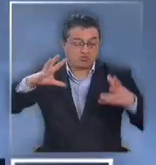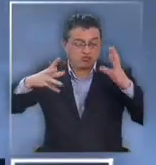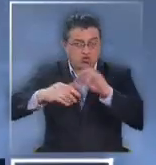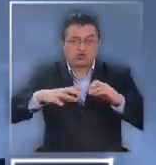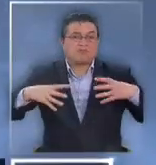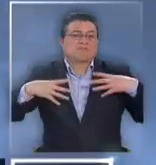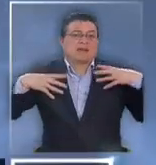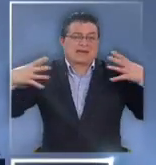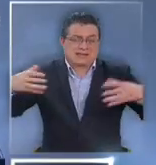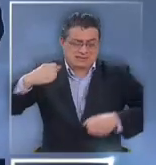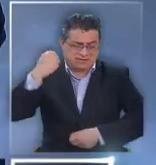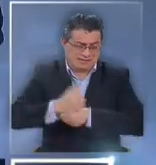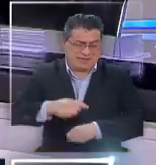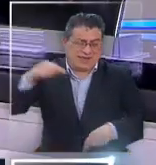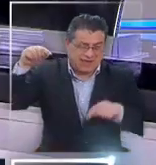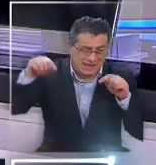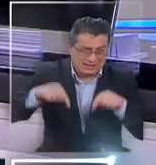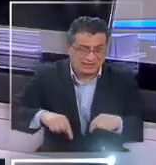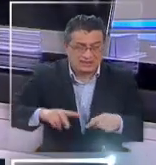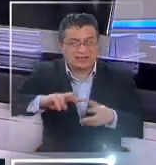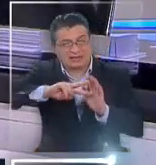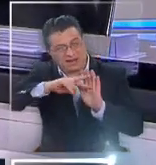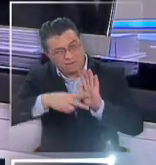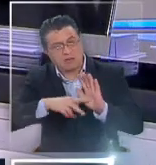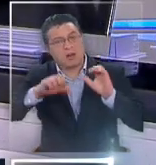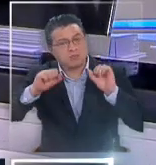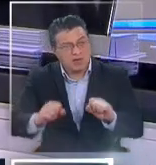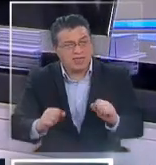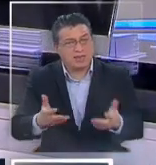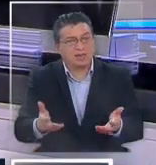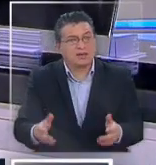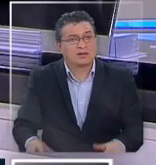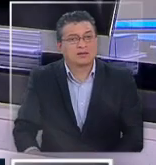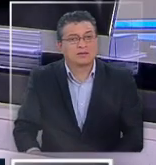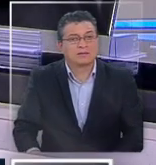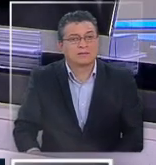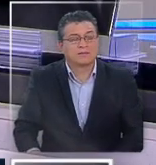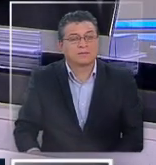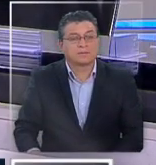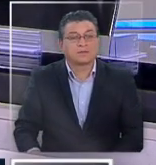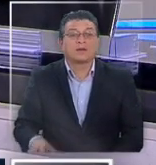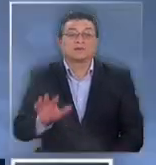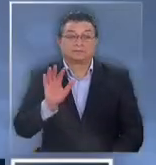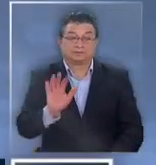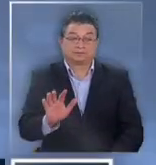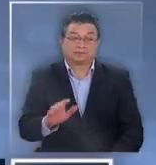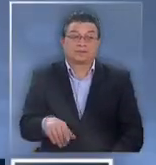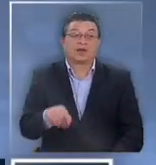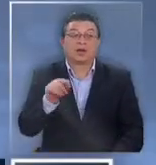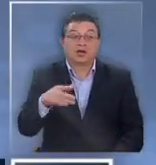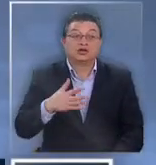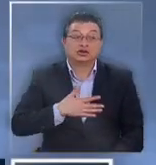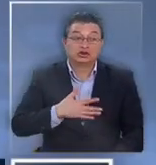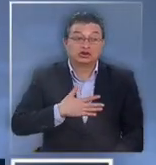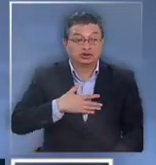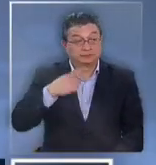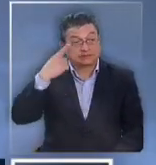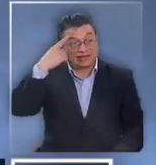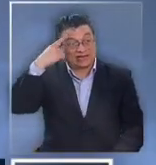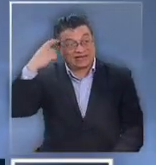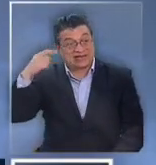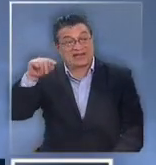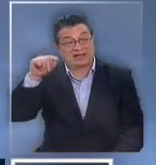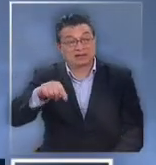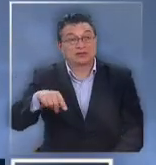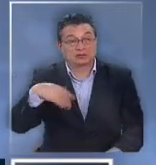es una tarea pendiente este es el momento de esa reforma o no yo creo que que se ha hecho mucho